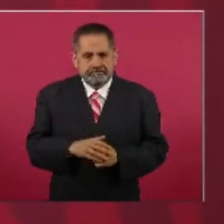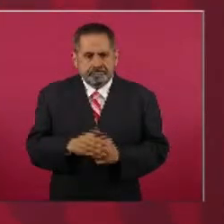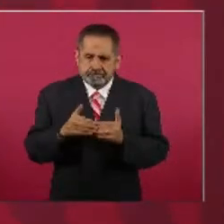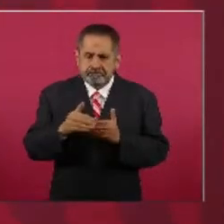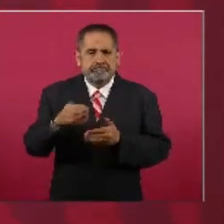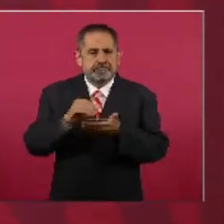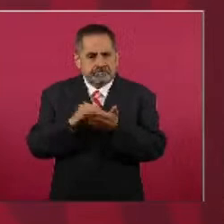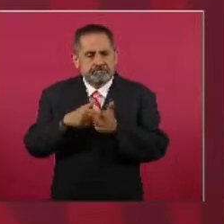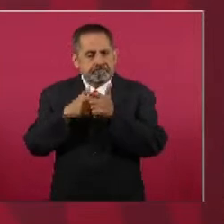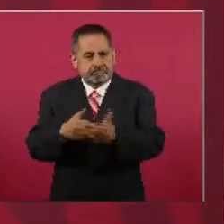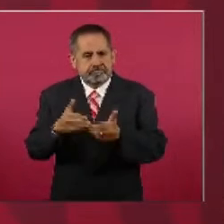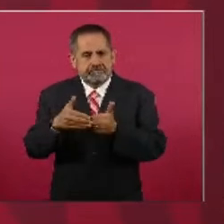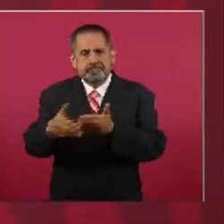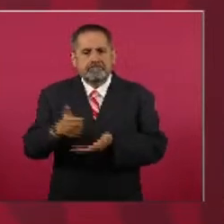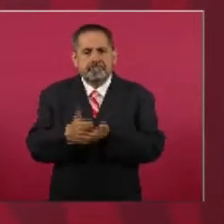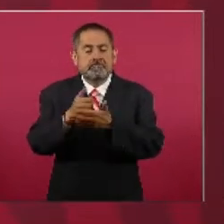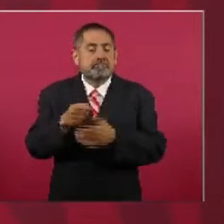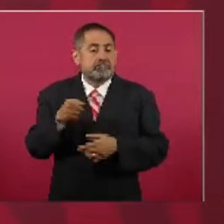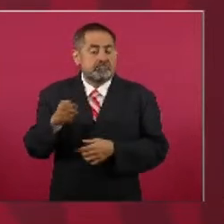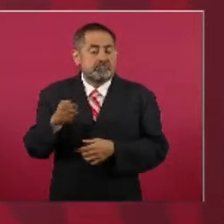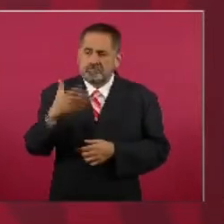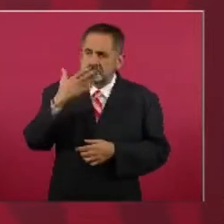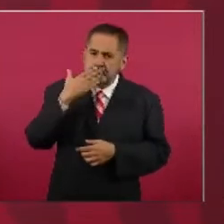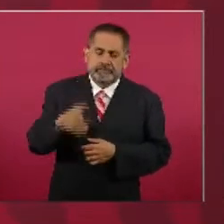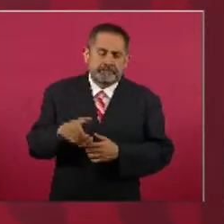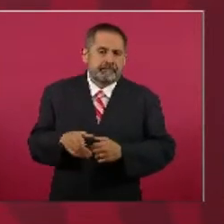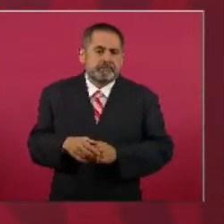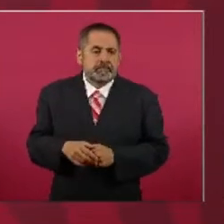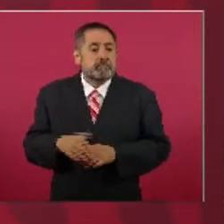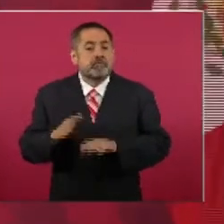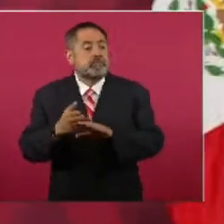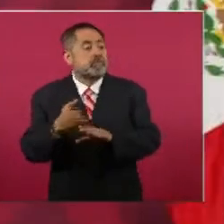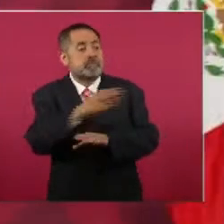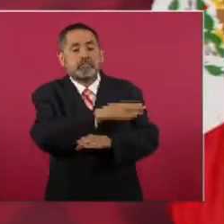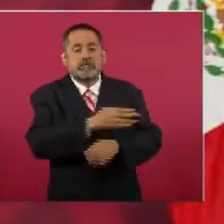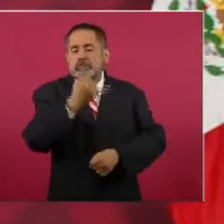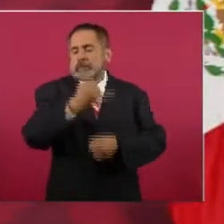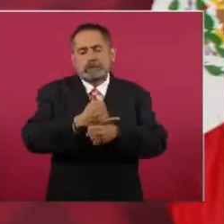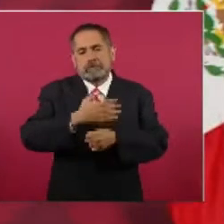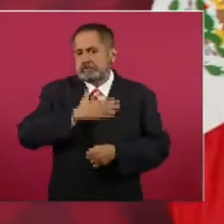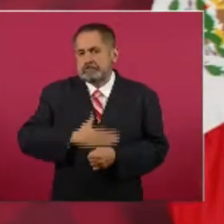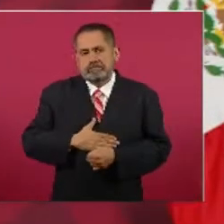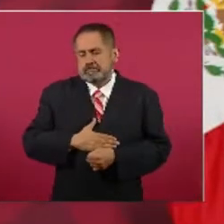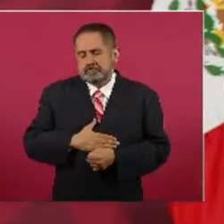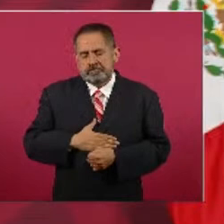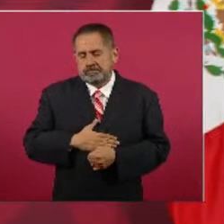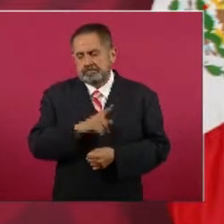ayudándolos porque fue una gran injusticia que se cometió